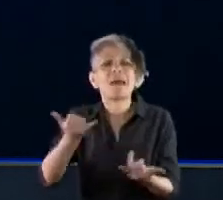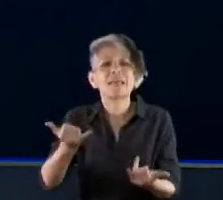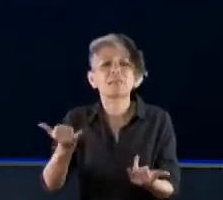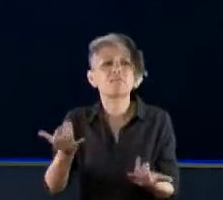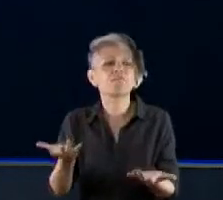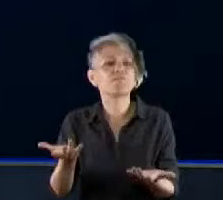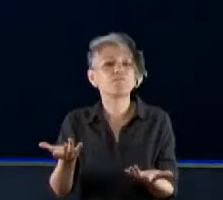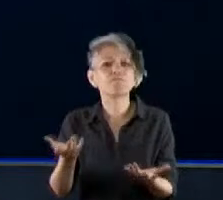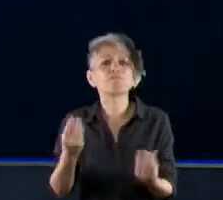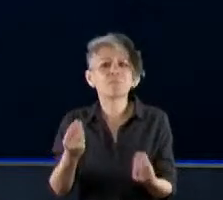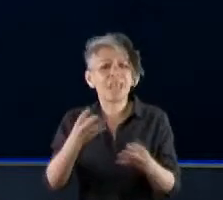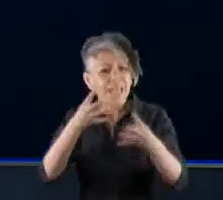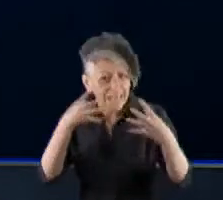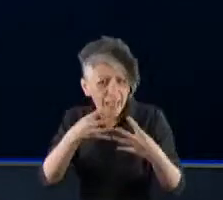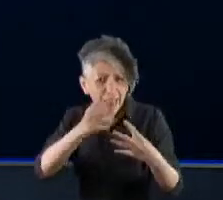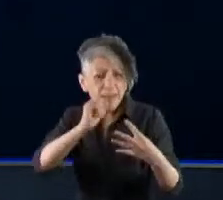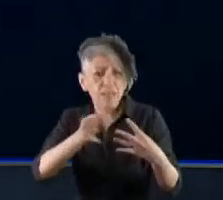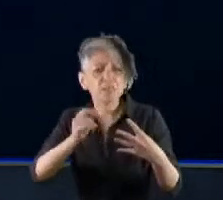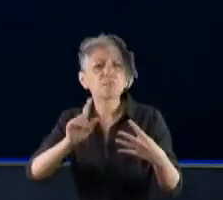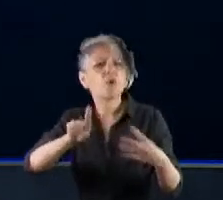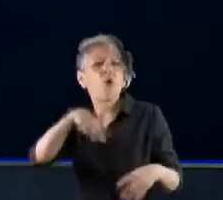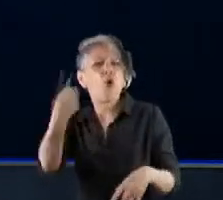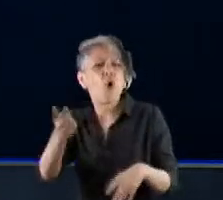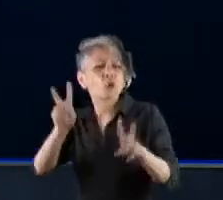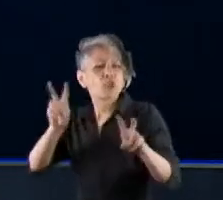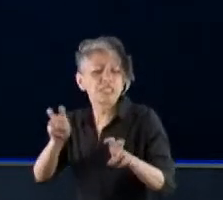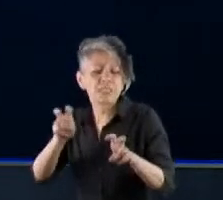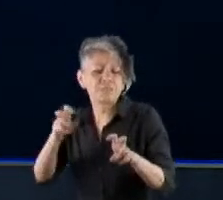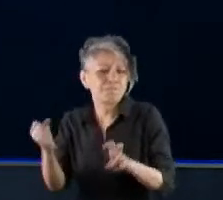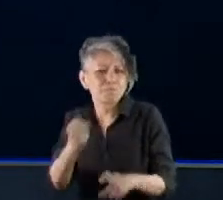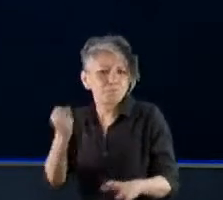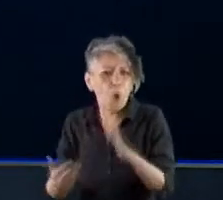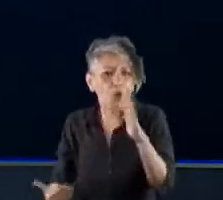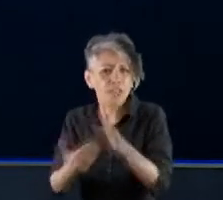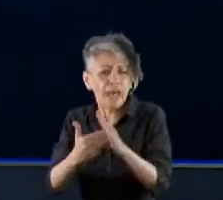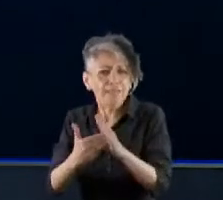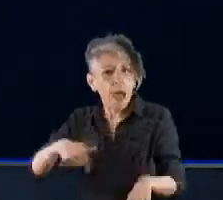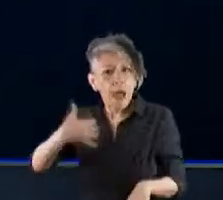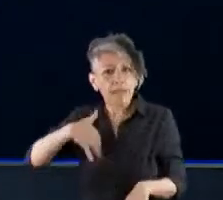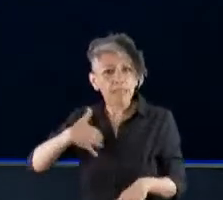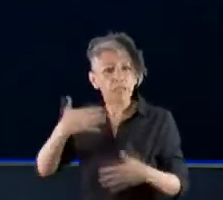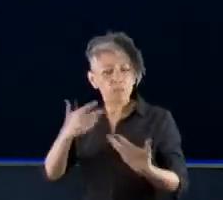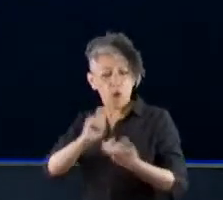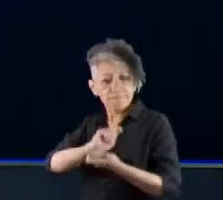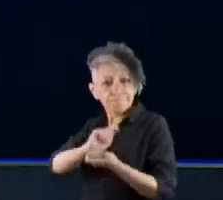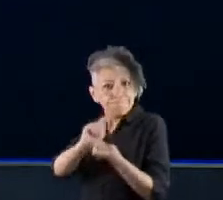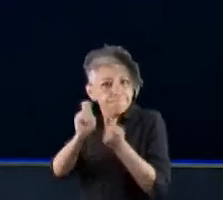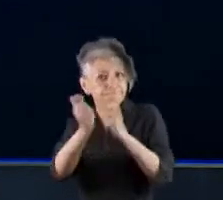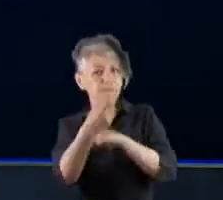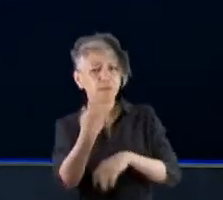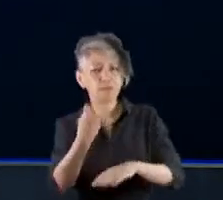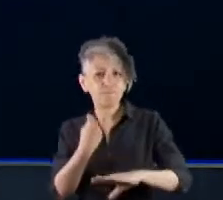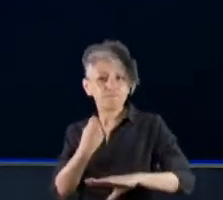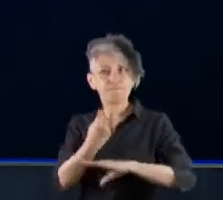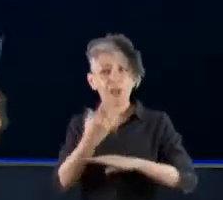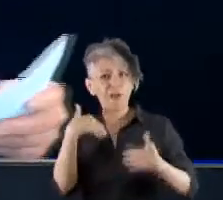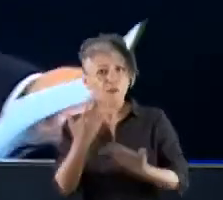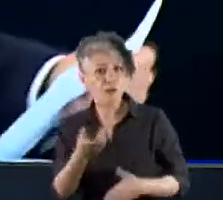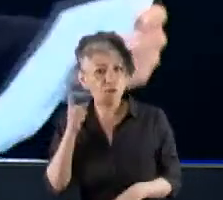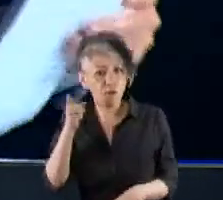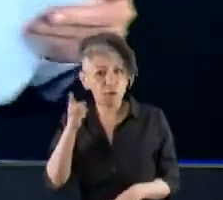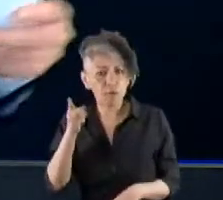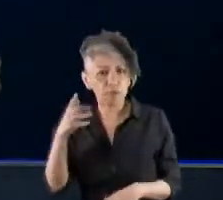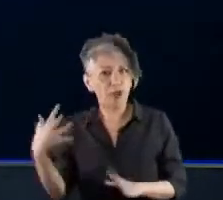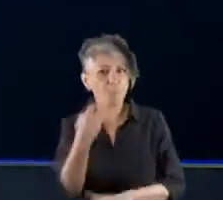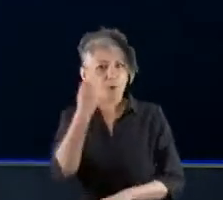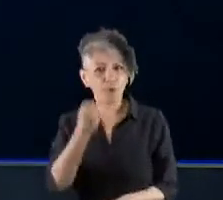qué lo va a hacer ahora? Y en todo caso es, ¿cuánto es ese apoyo político? Al principio